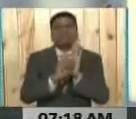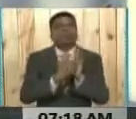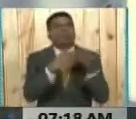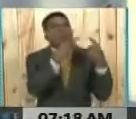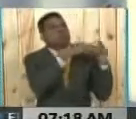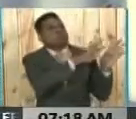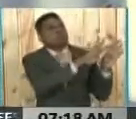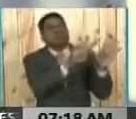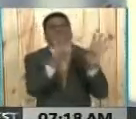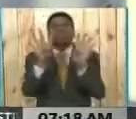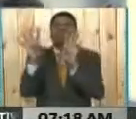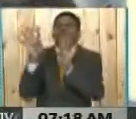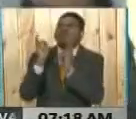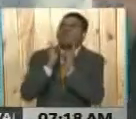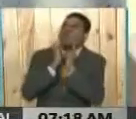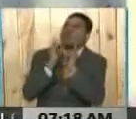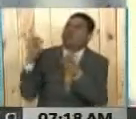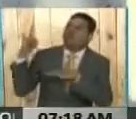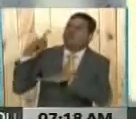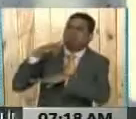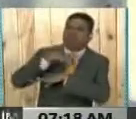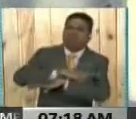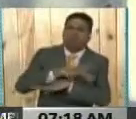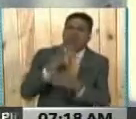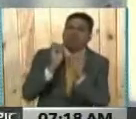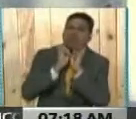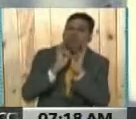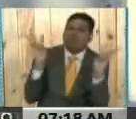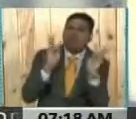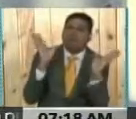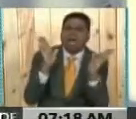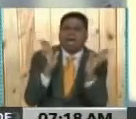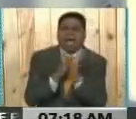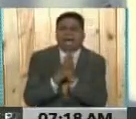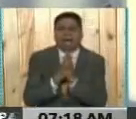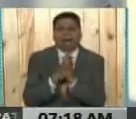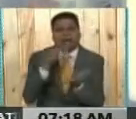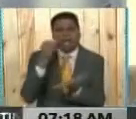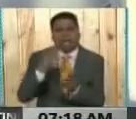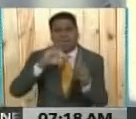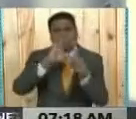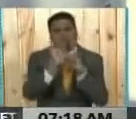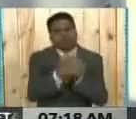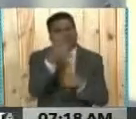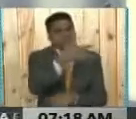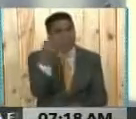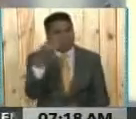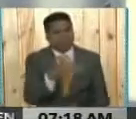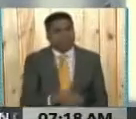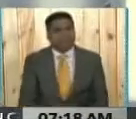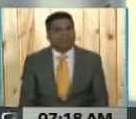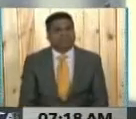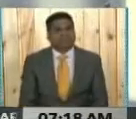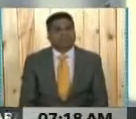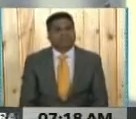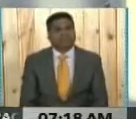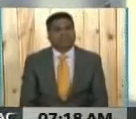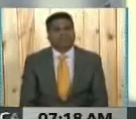es diferencial, aunque en una lectura mucho más amplia nos vamos a encontrar con similitudes, con